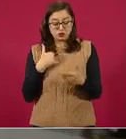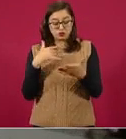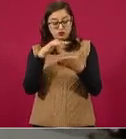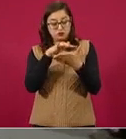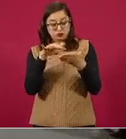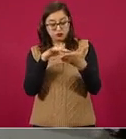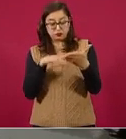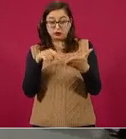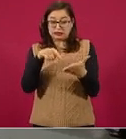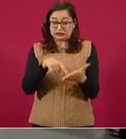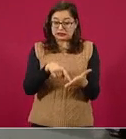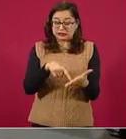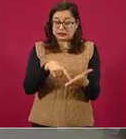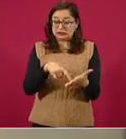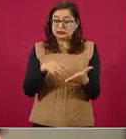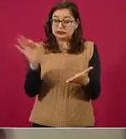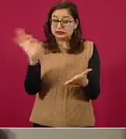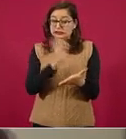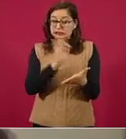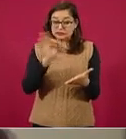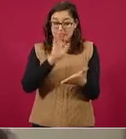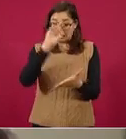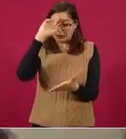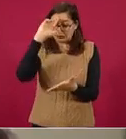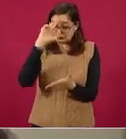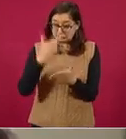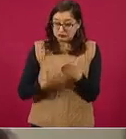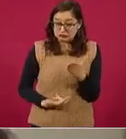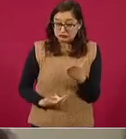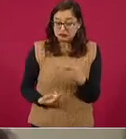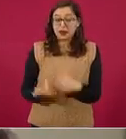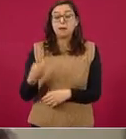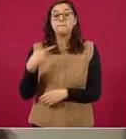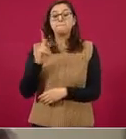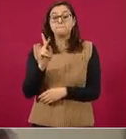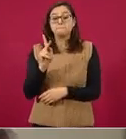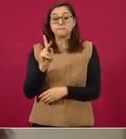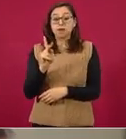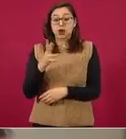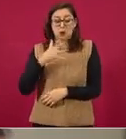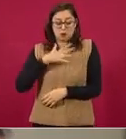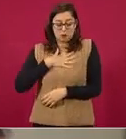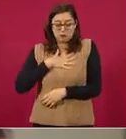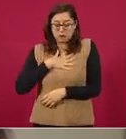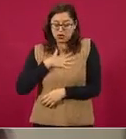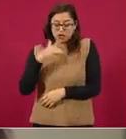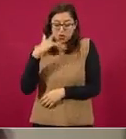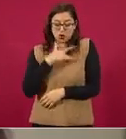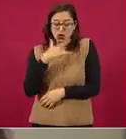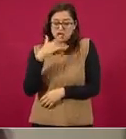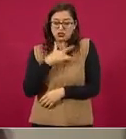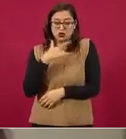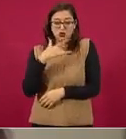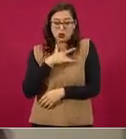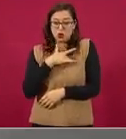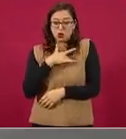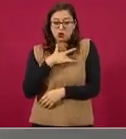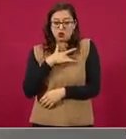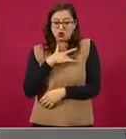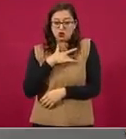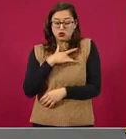diplomacia, pero hoy habla el corazón de una esposa y madre cegada por la incertidumbre. Me voy a